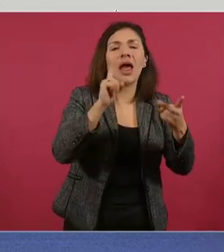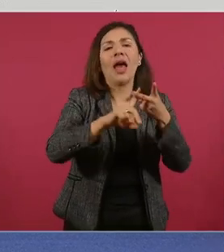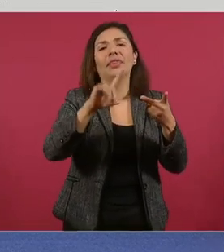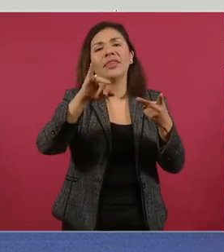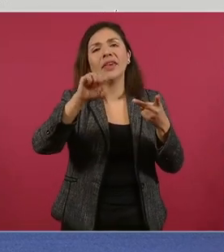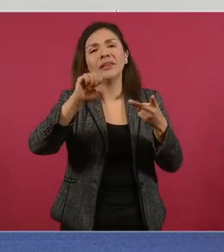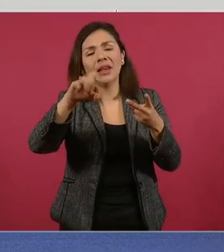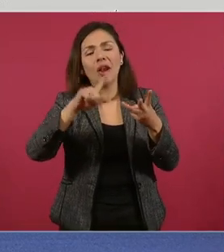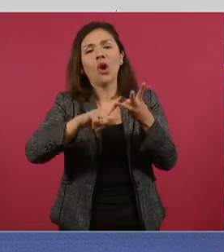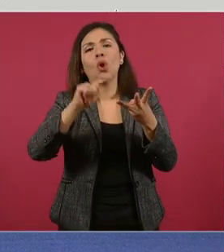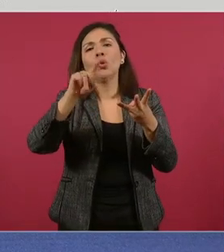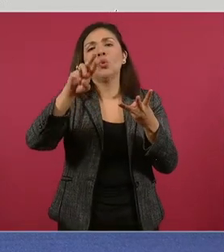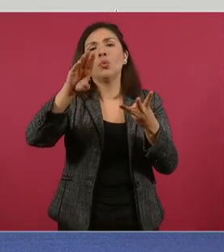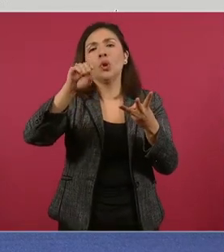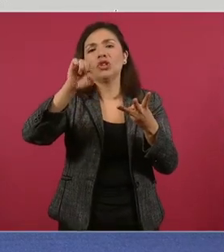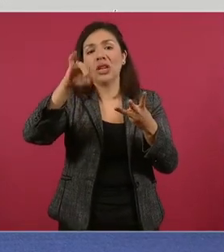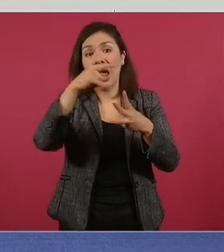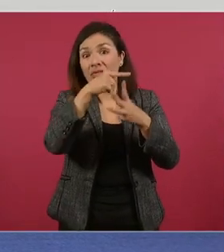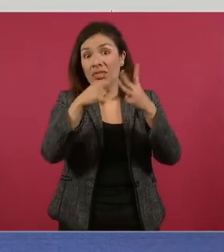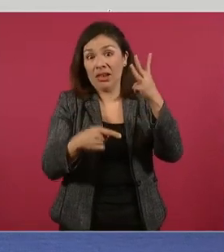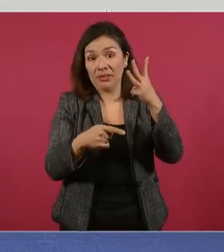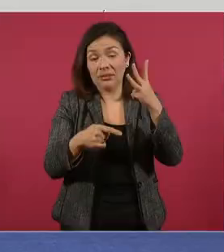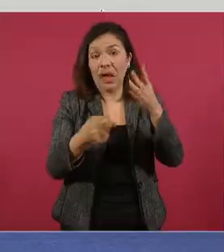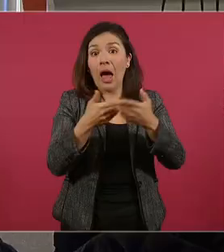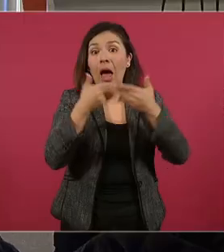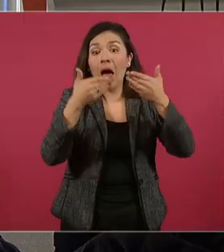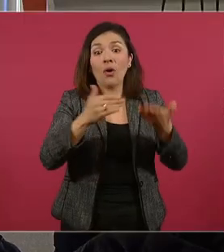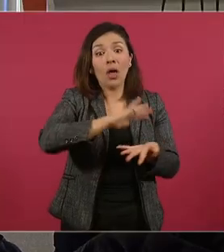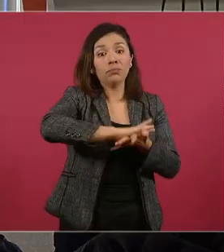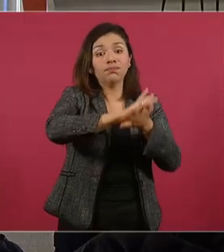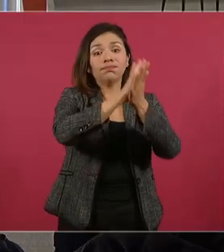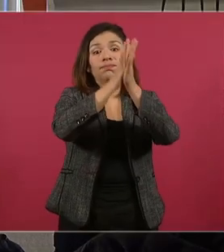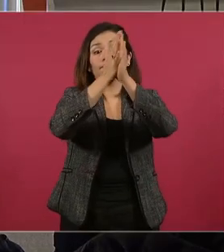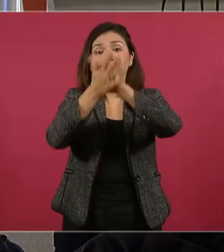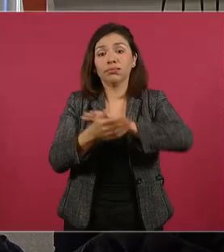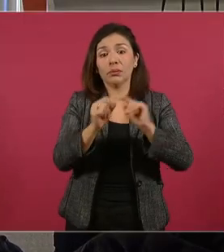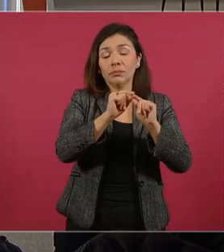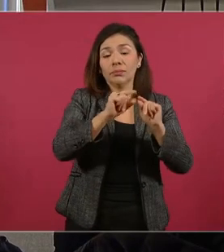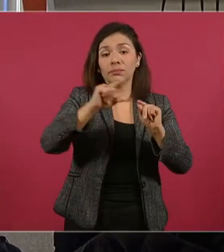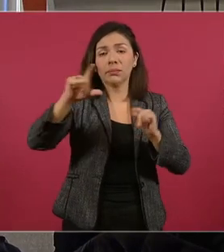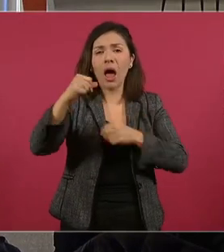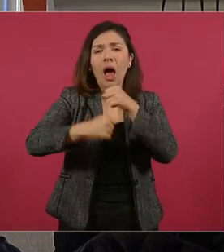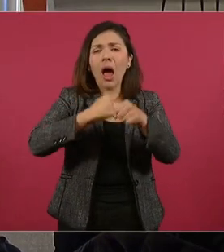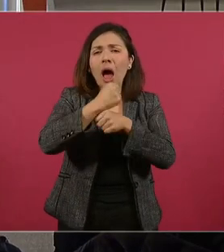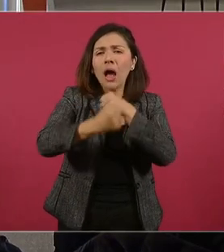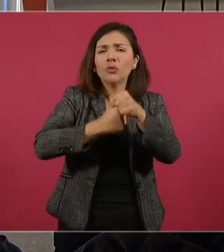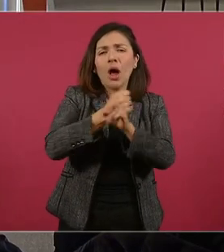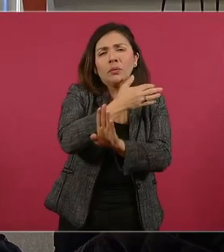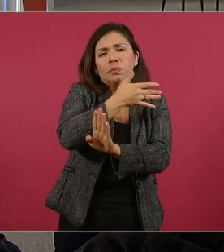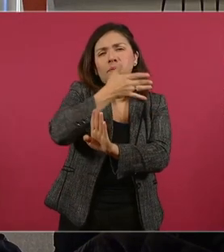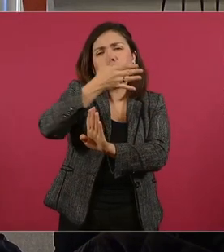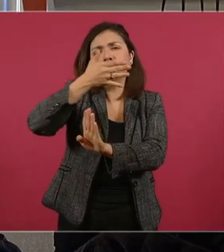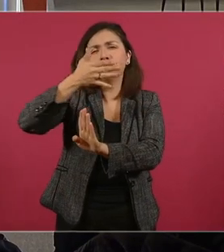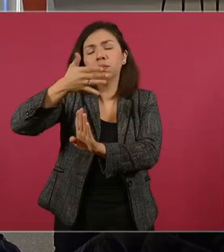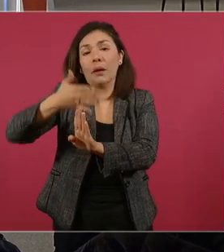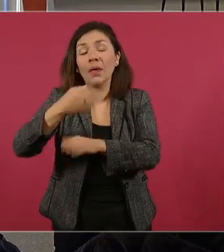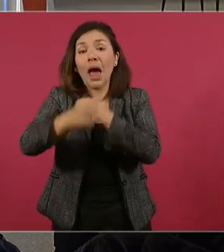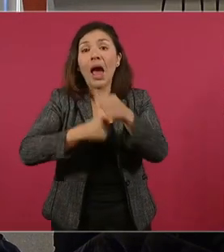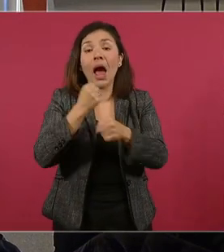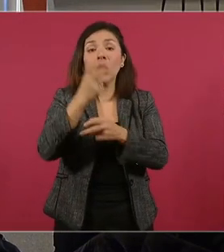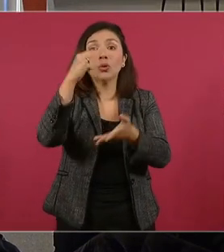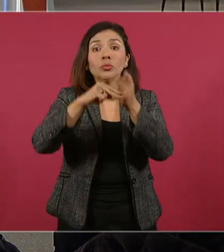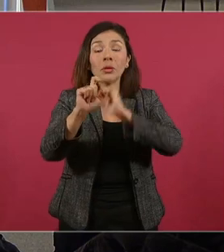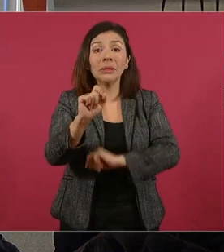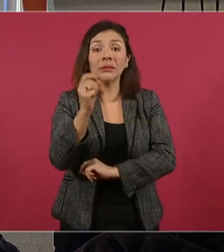turbocina. Esta ha sido la evolución a través de los años. Ya en